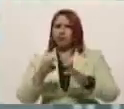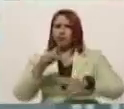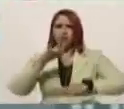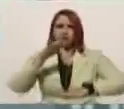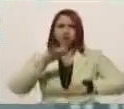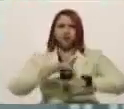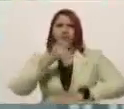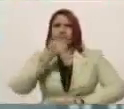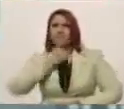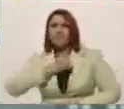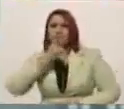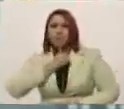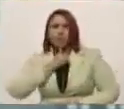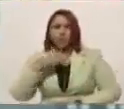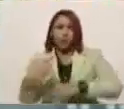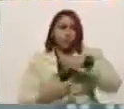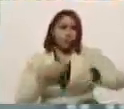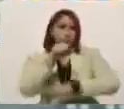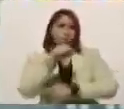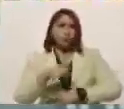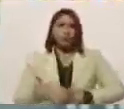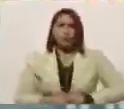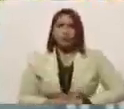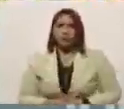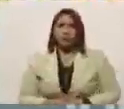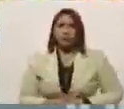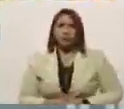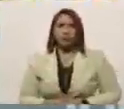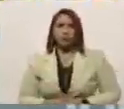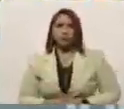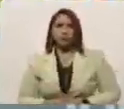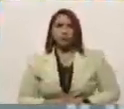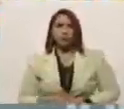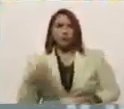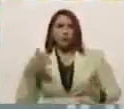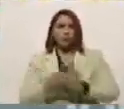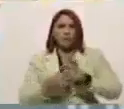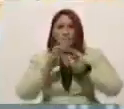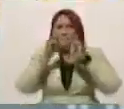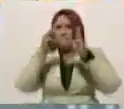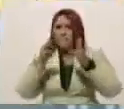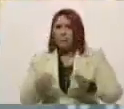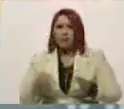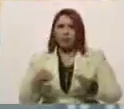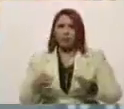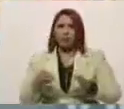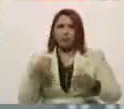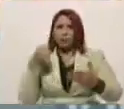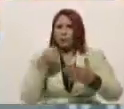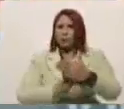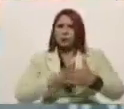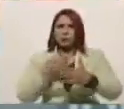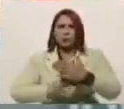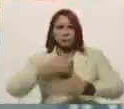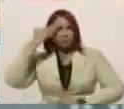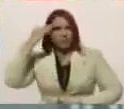de resistencia revolucionaria, que es el método de lucha militar para la